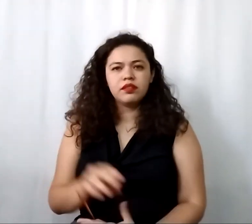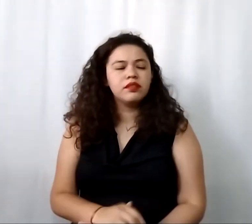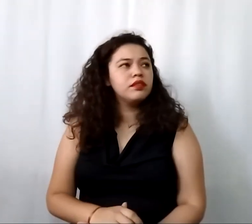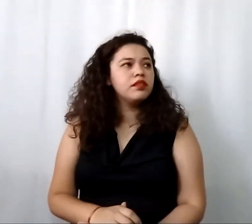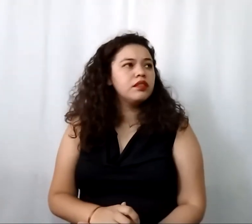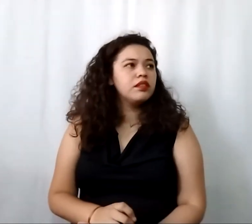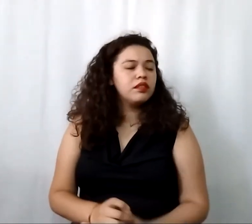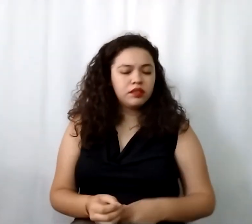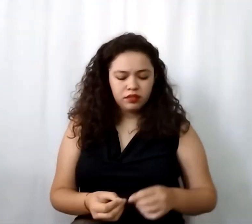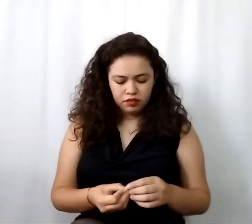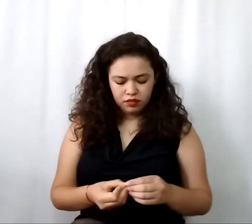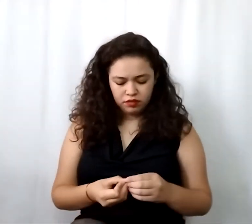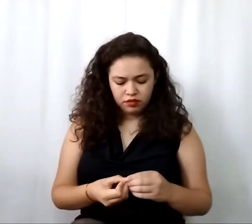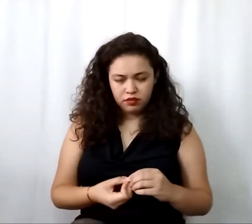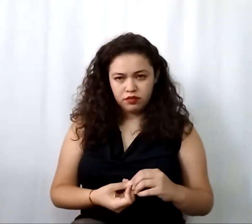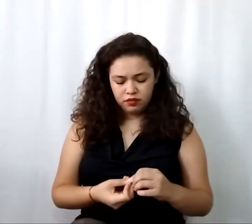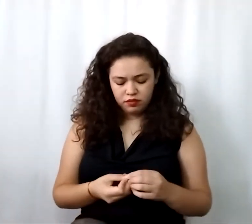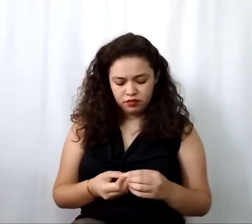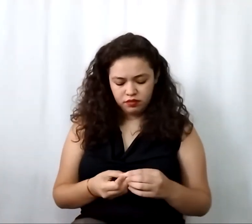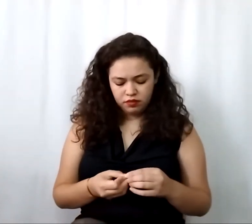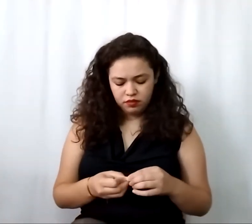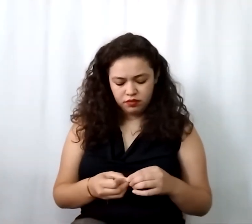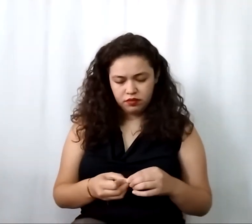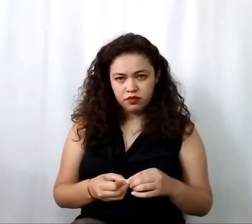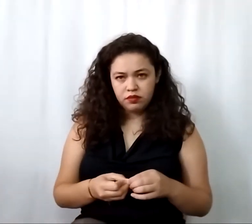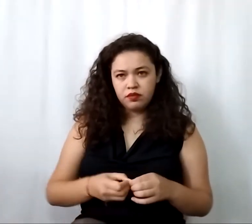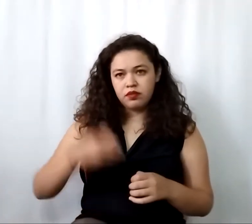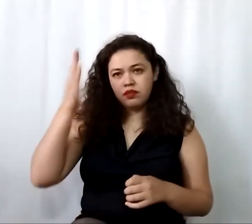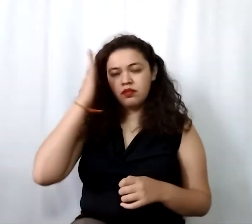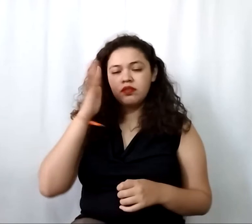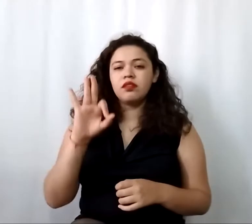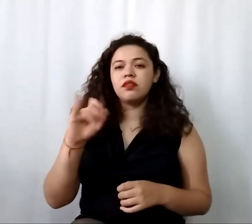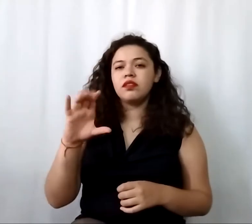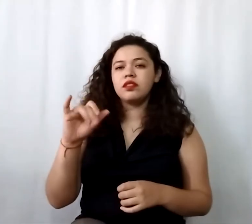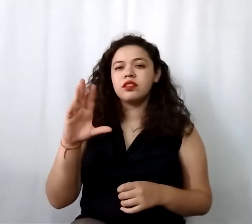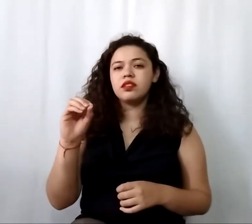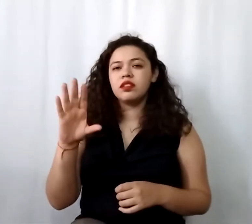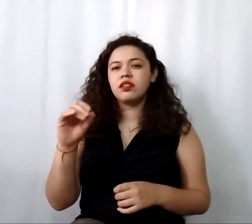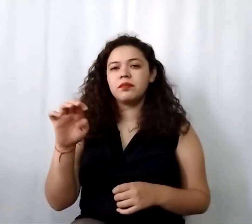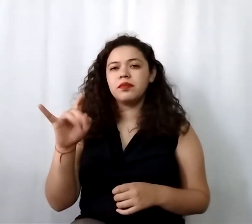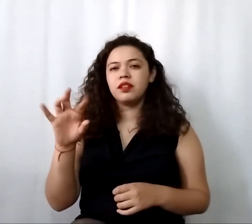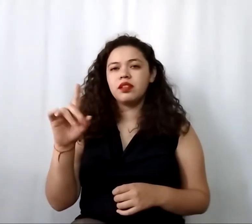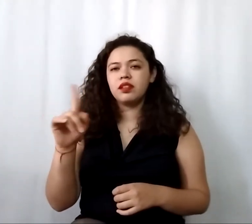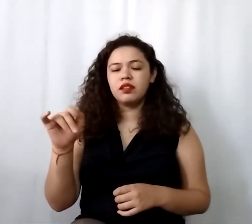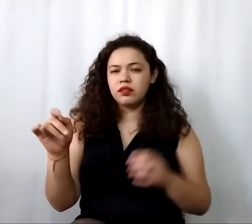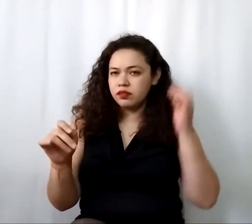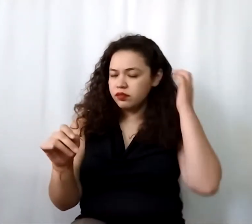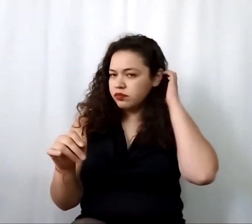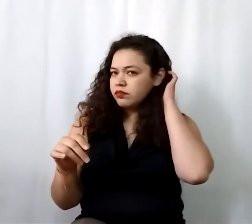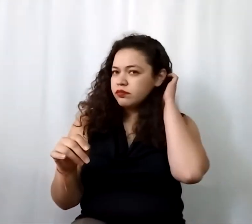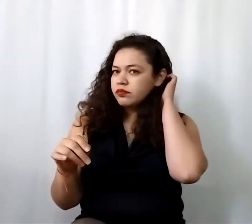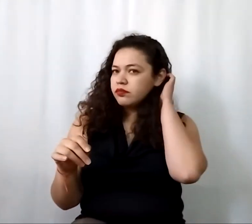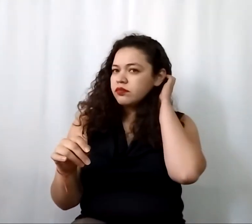¿qué sería PFM? Patronato Francisco Méndez. Ok, fecha de elaboración de octubre del 21, fecha